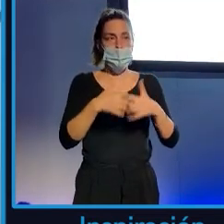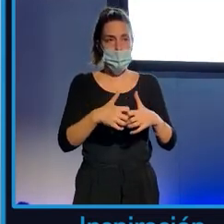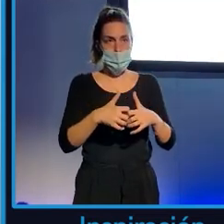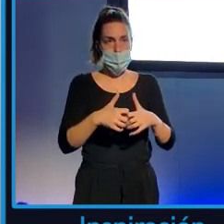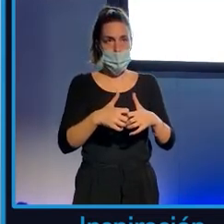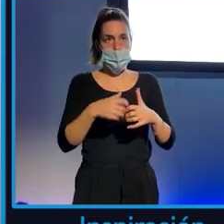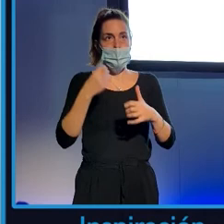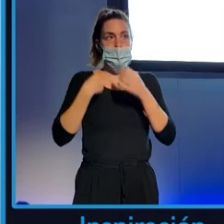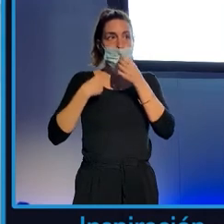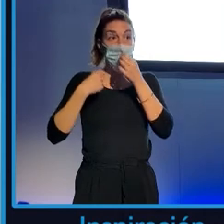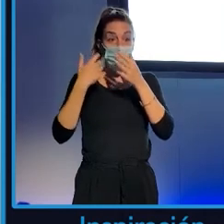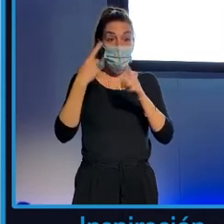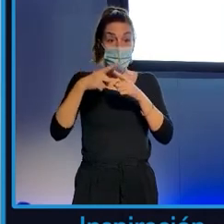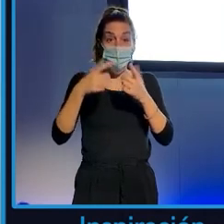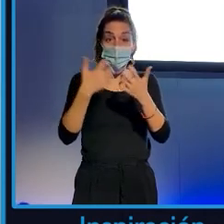fabricamos